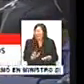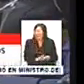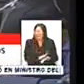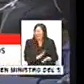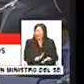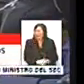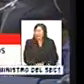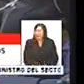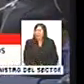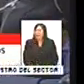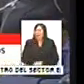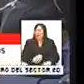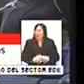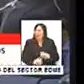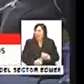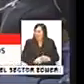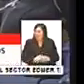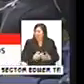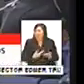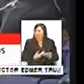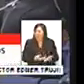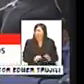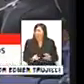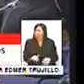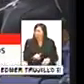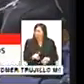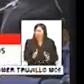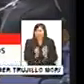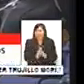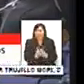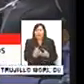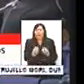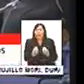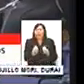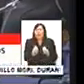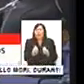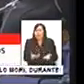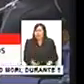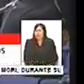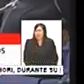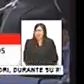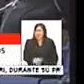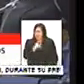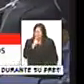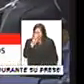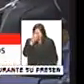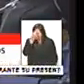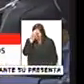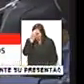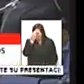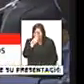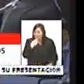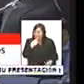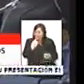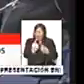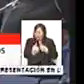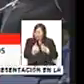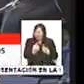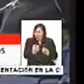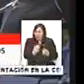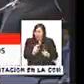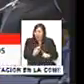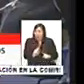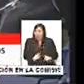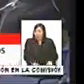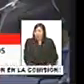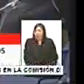y pasan los años y se les sigue entregando lo mismo a los niños como quiere usted que tengan los peruanos capacidad de discernir cuando la gente